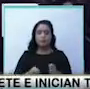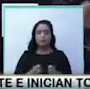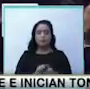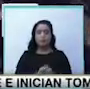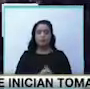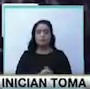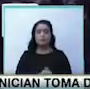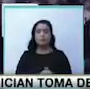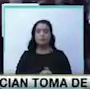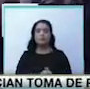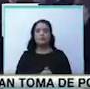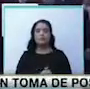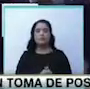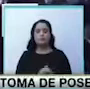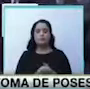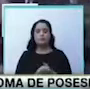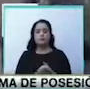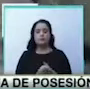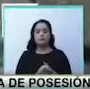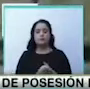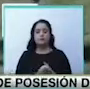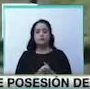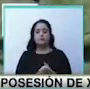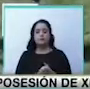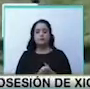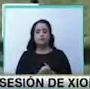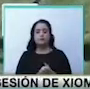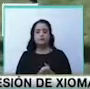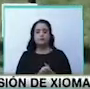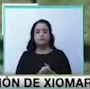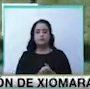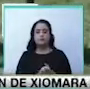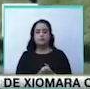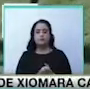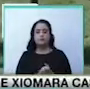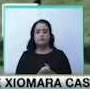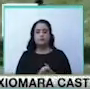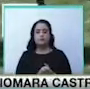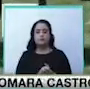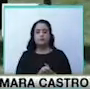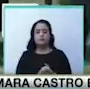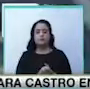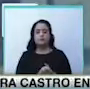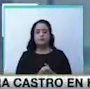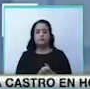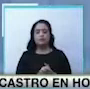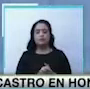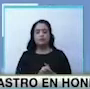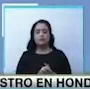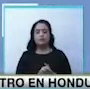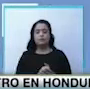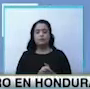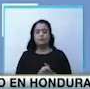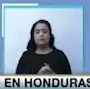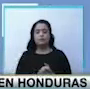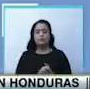condiciones. Y en este sentido, Xiomara es al contrario, ¿no?, es más confrontativa y, digamos, menos tolerante con los grupos de